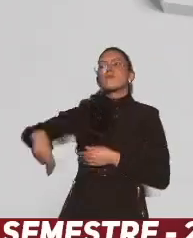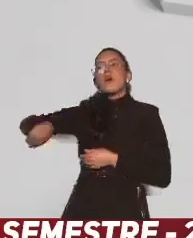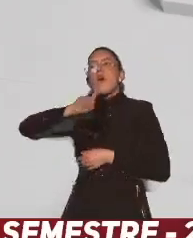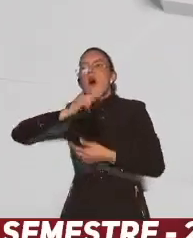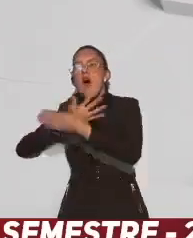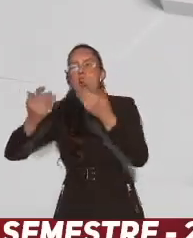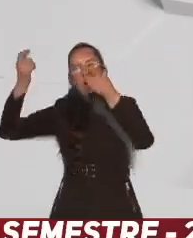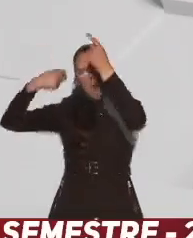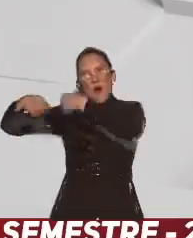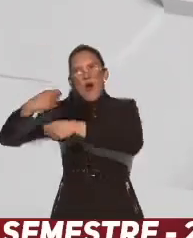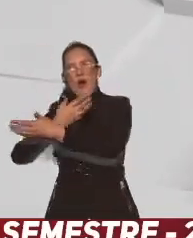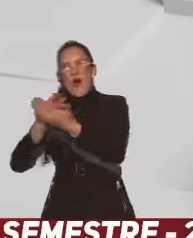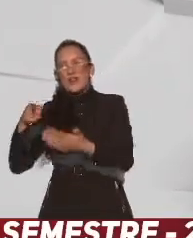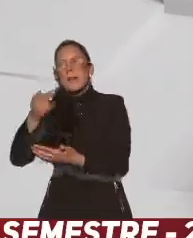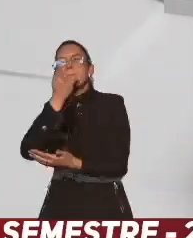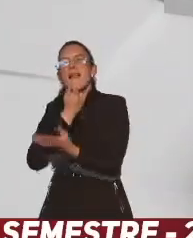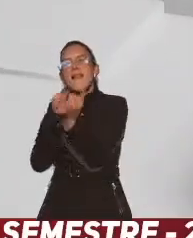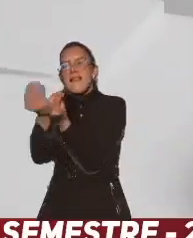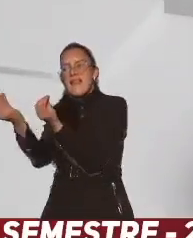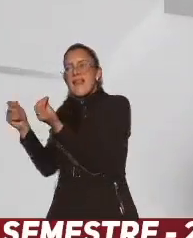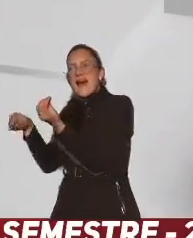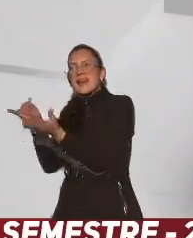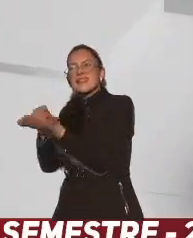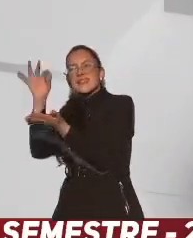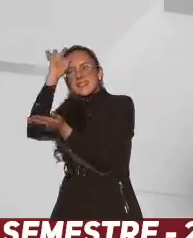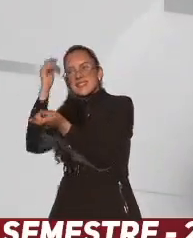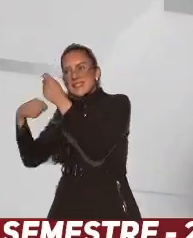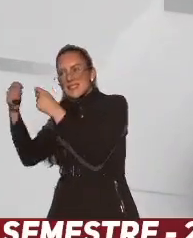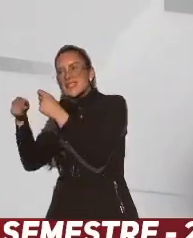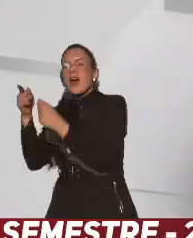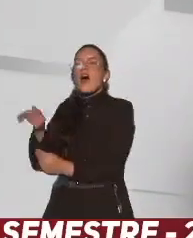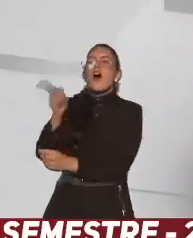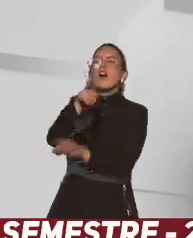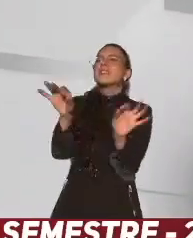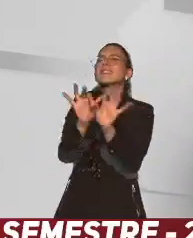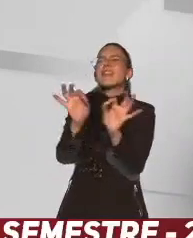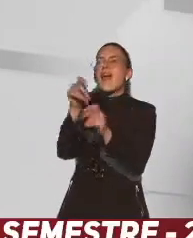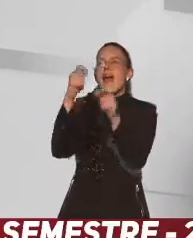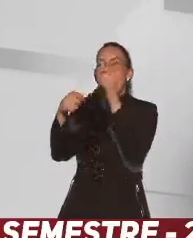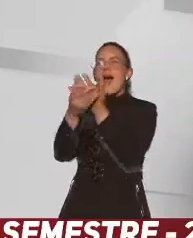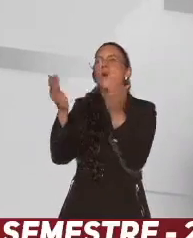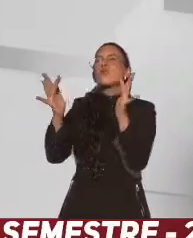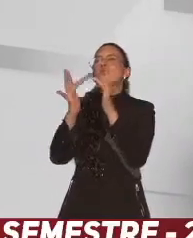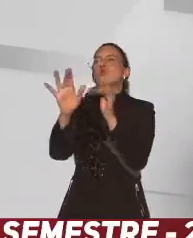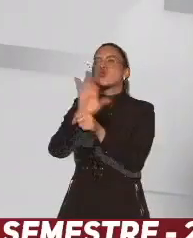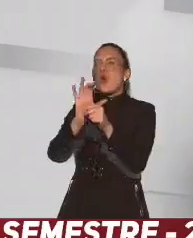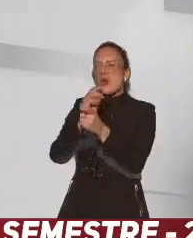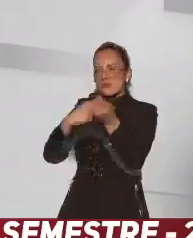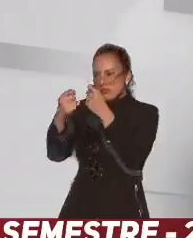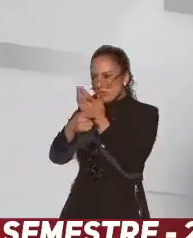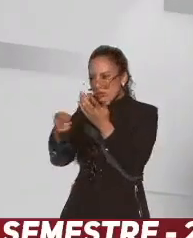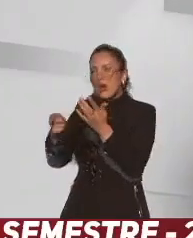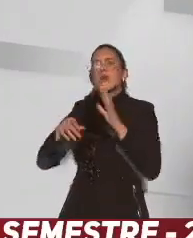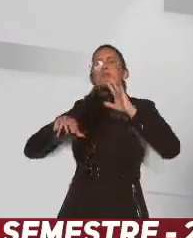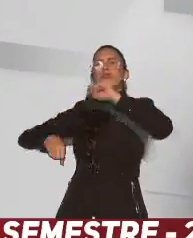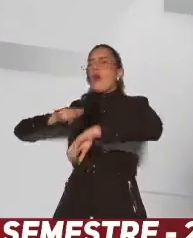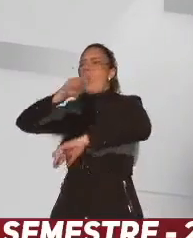grupos armados organizados y grupos de delincuencia organizada por un valor de